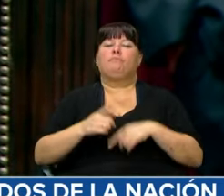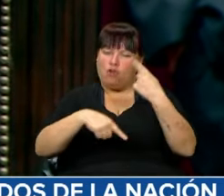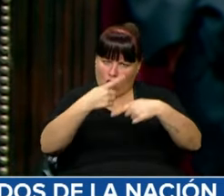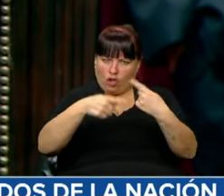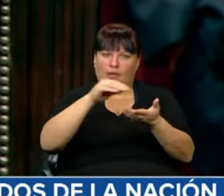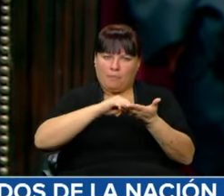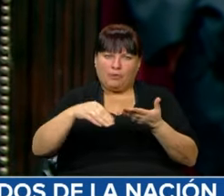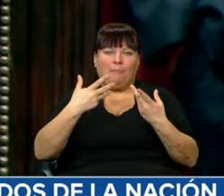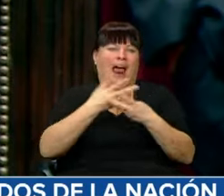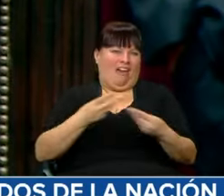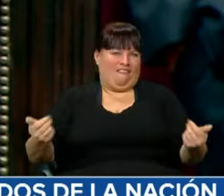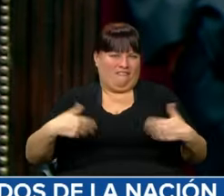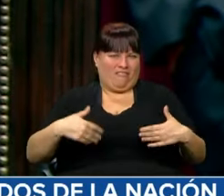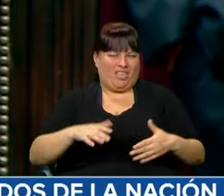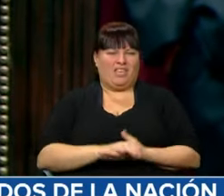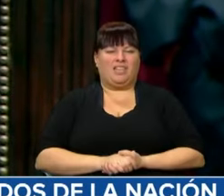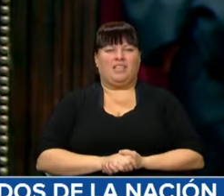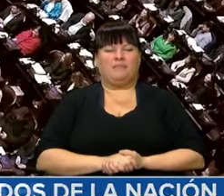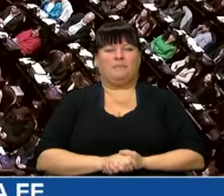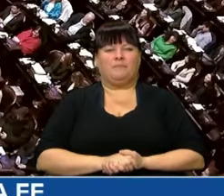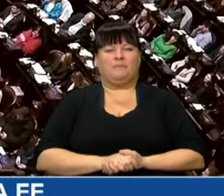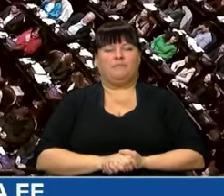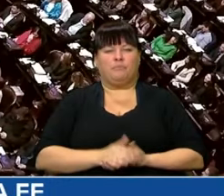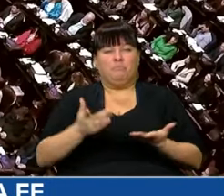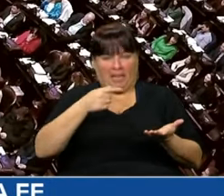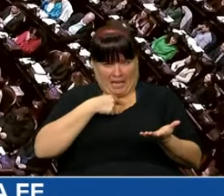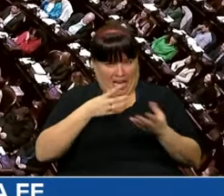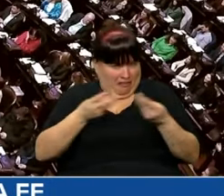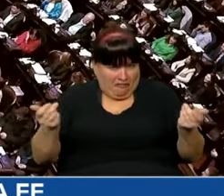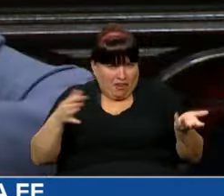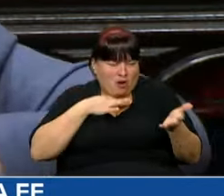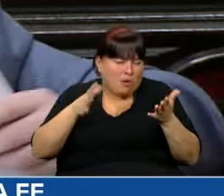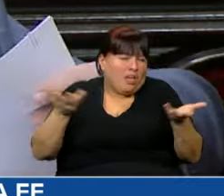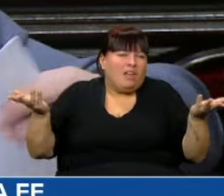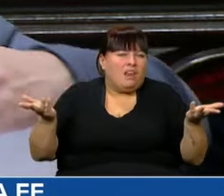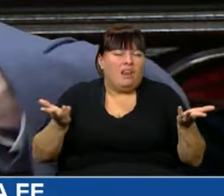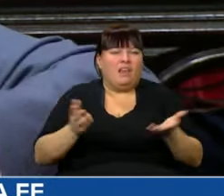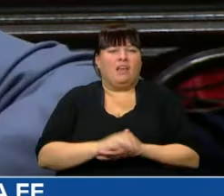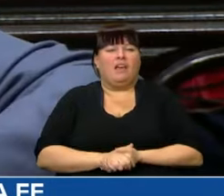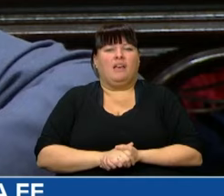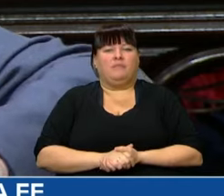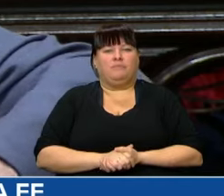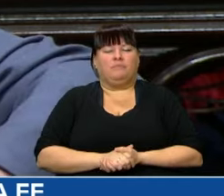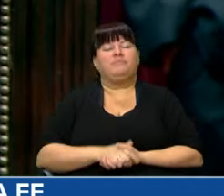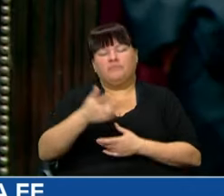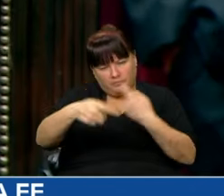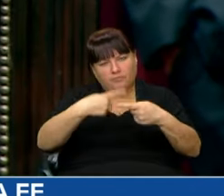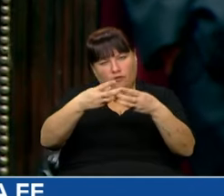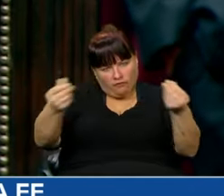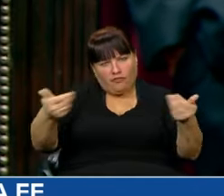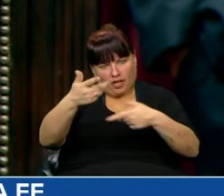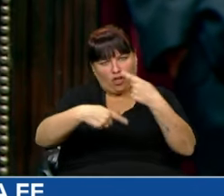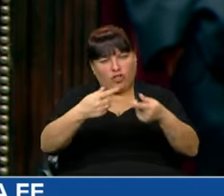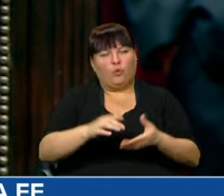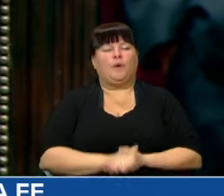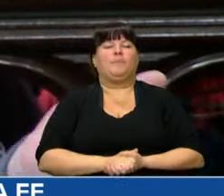Continúe, diputado, así podemos ir cerrando. Bueno, si quiere cerramos, presidenta. Bueno. Termine, diputado, termine,